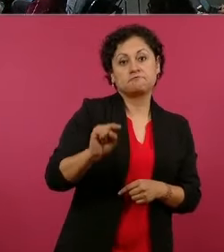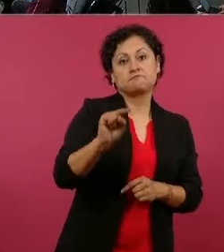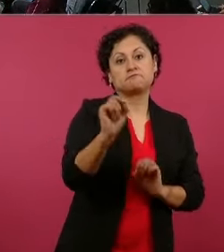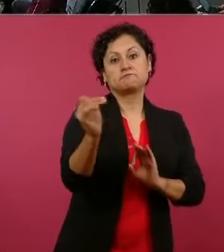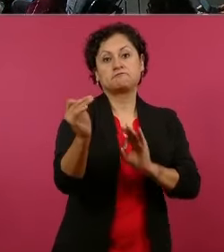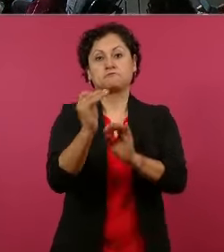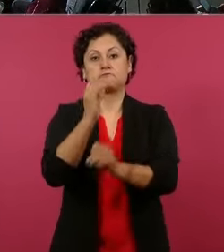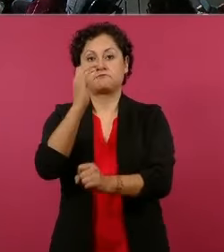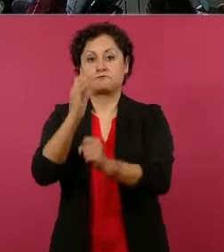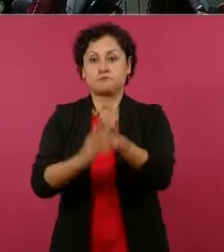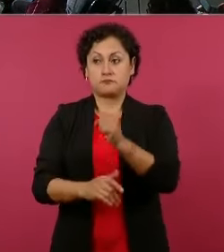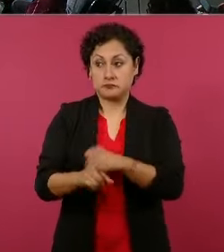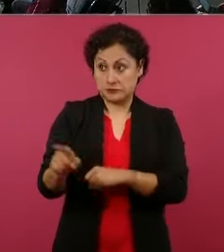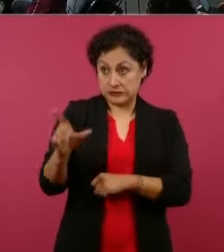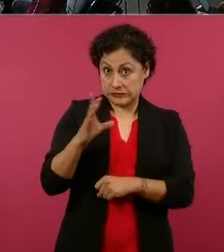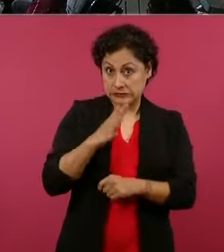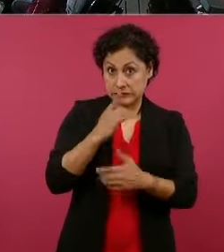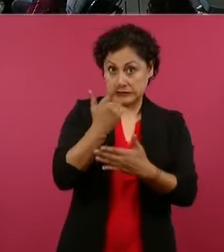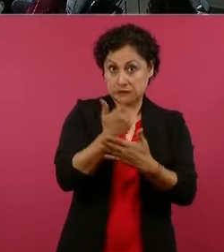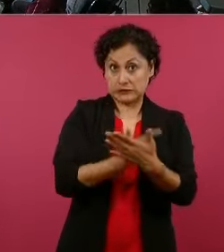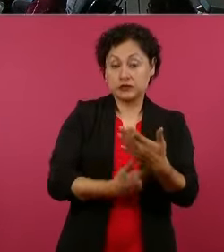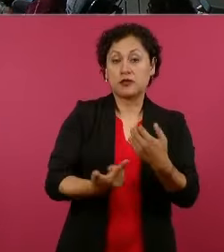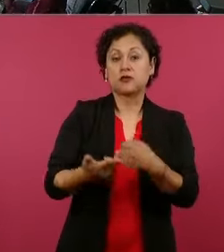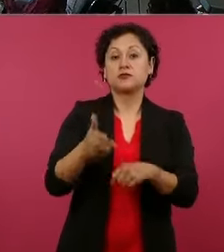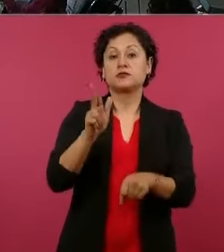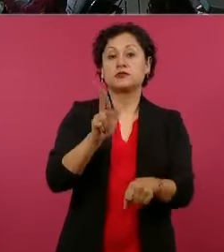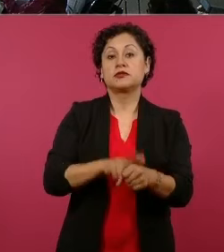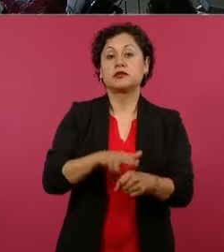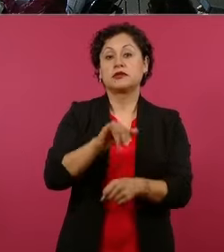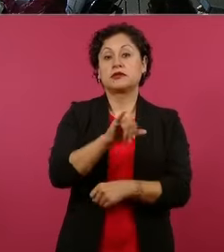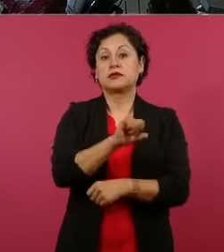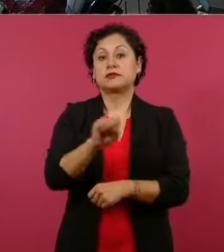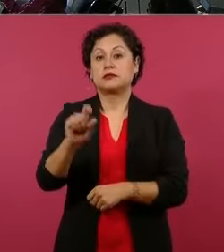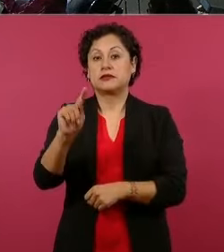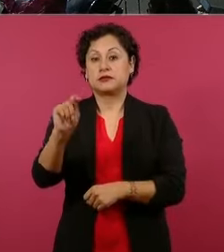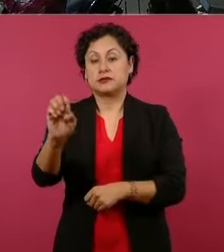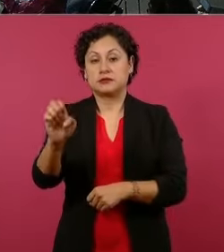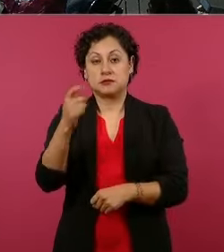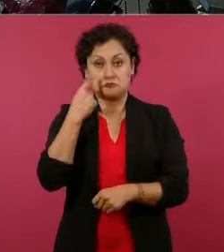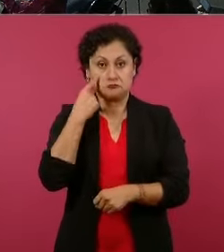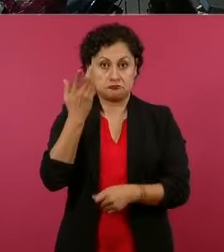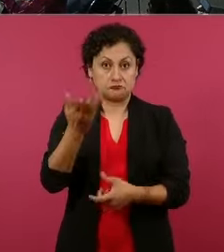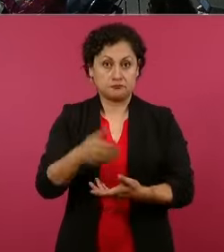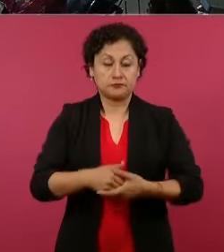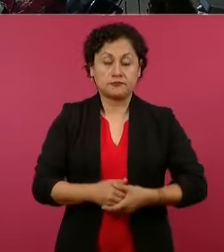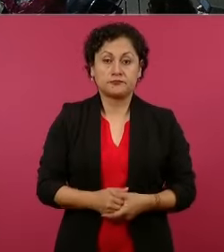tienes los hospitales del Iste son